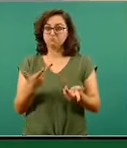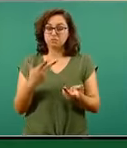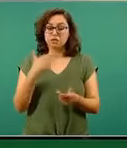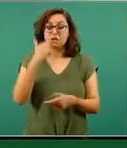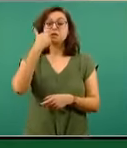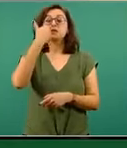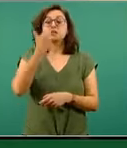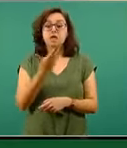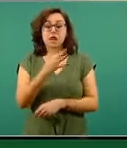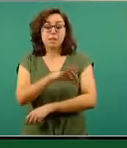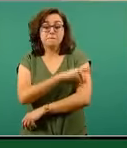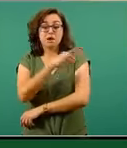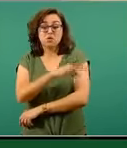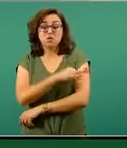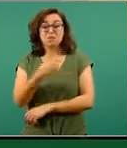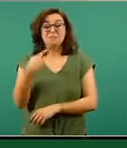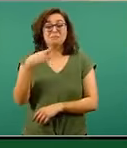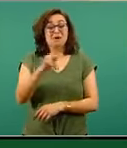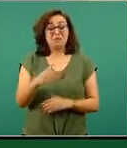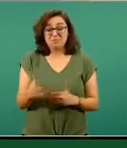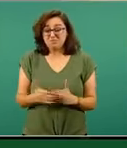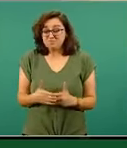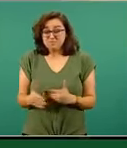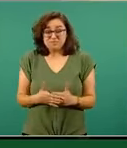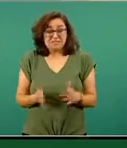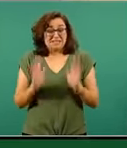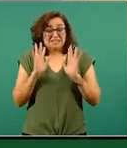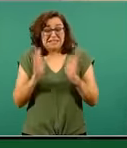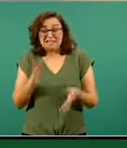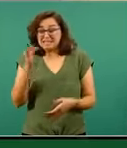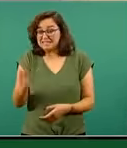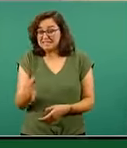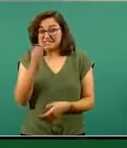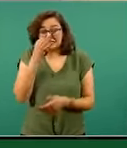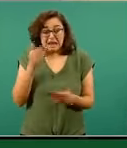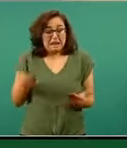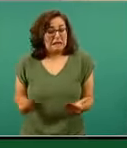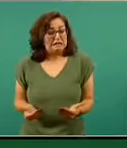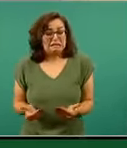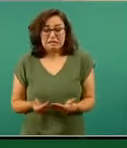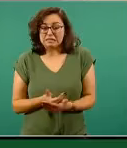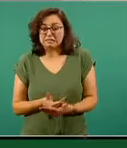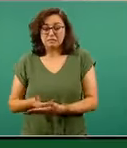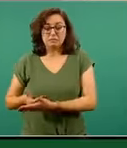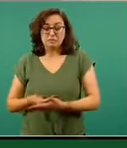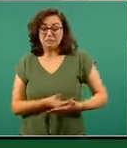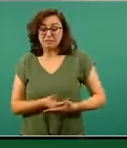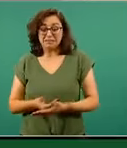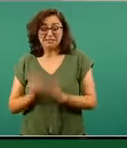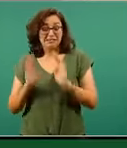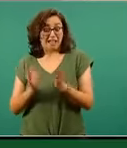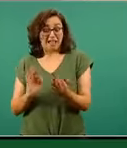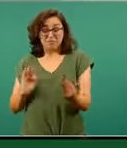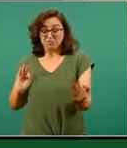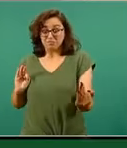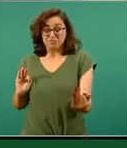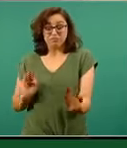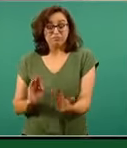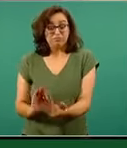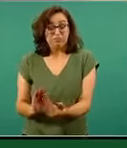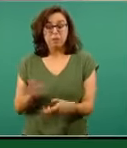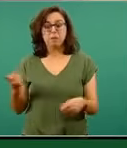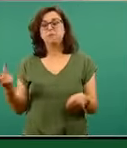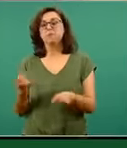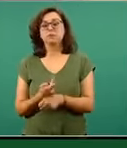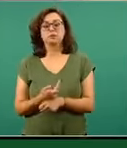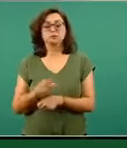vacunar, pero ya estén a días, ya ni siquiera quizás semanas, sino a días, y para dar a luz y